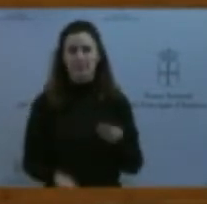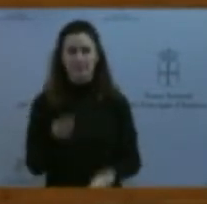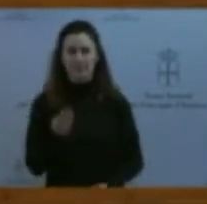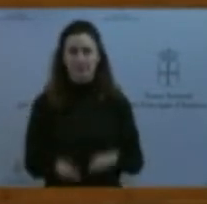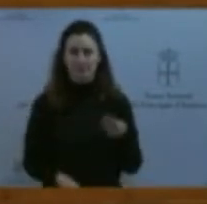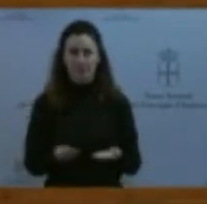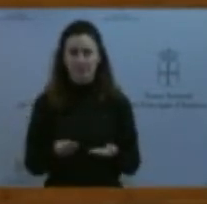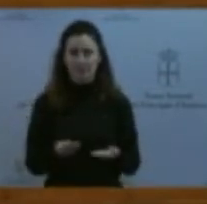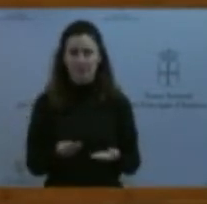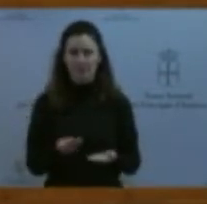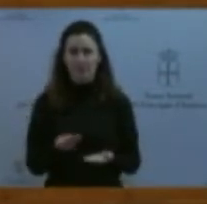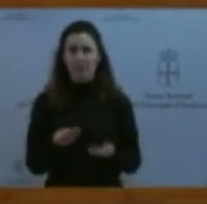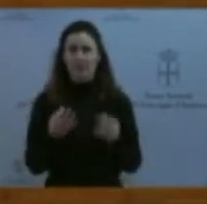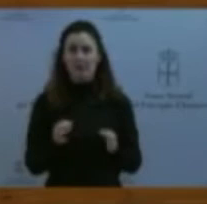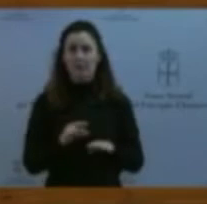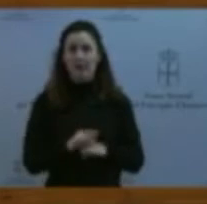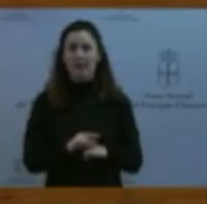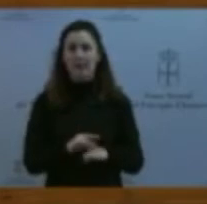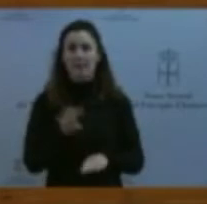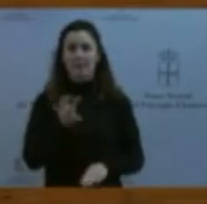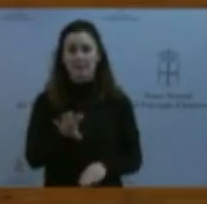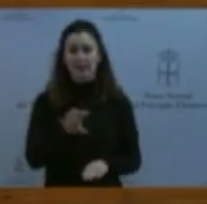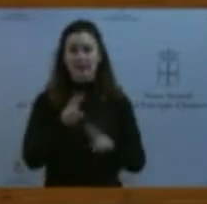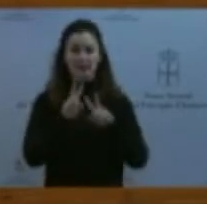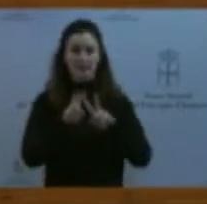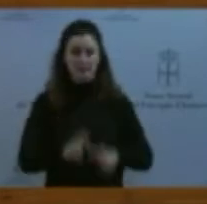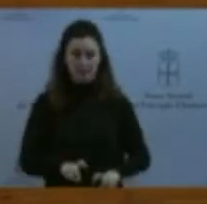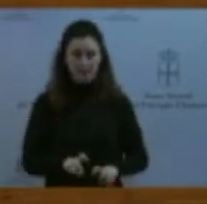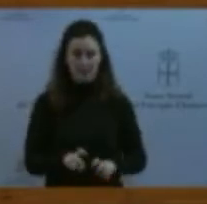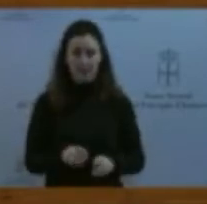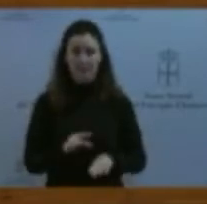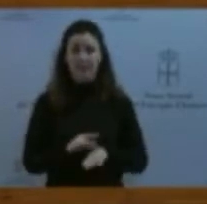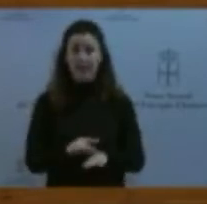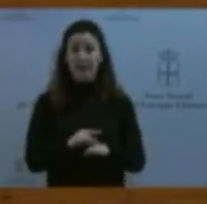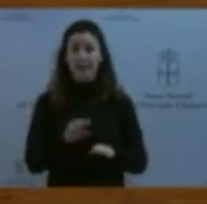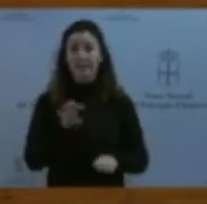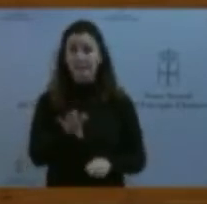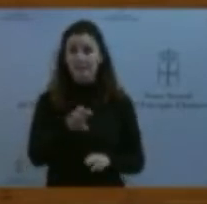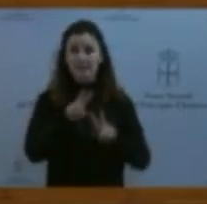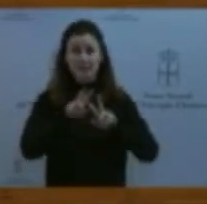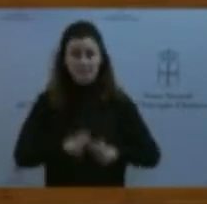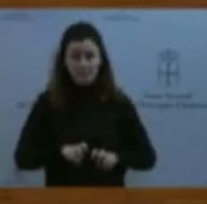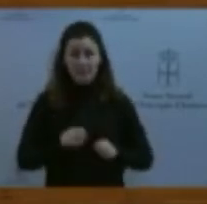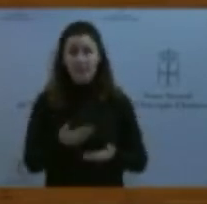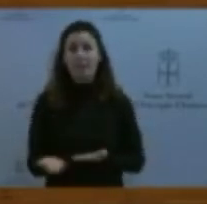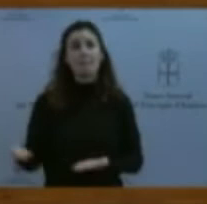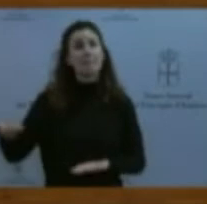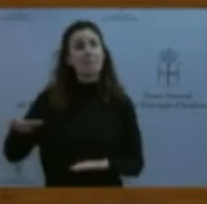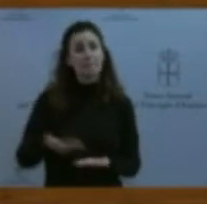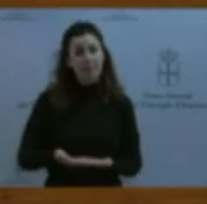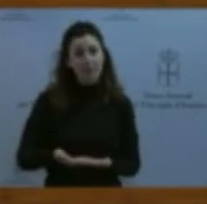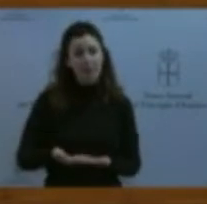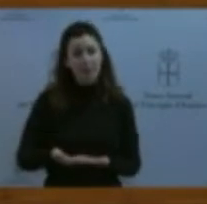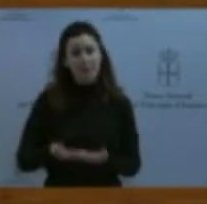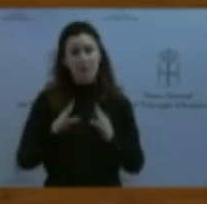Estatal de Investigación. La Agencia Estatal de Investigación, a petición de la Universidad de Oviedo y a petición de